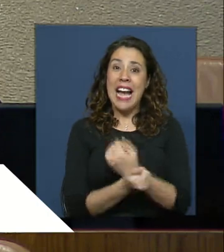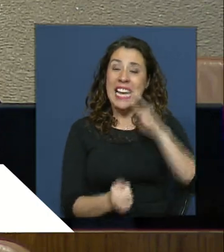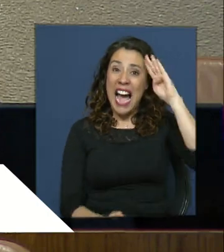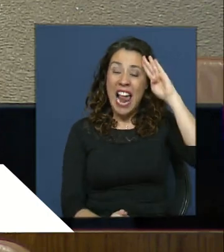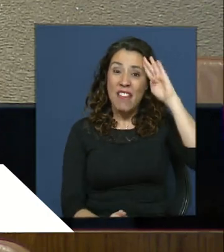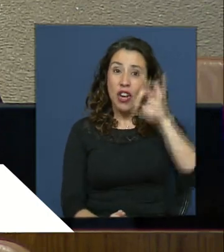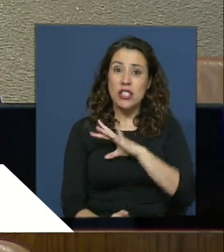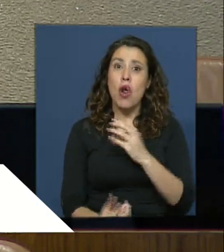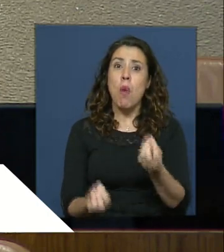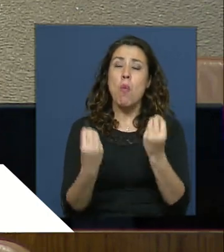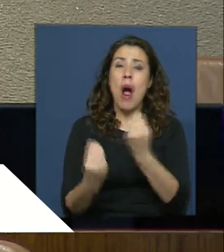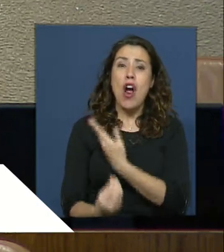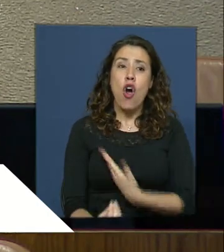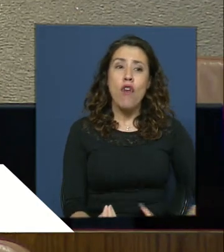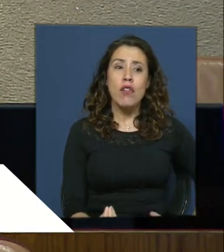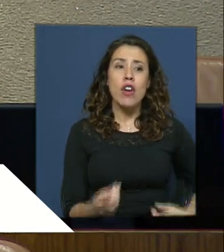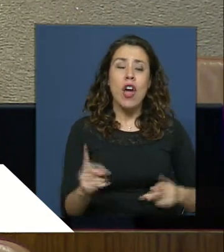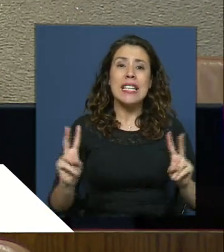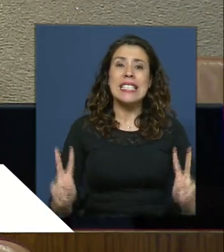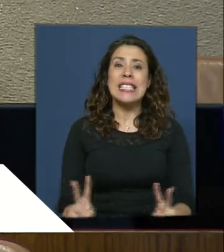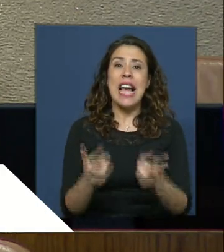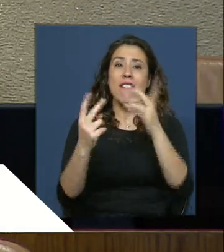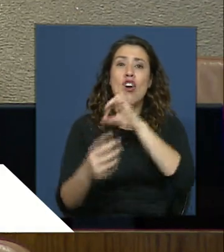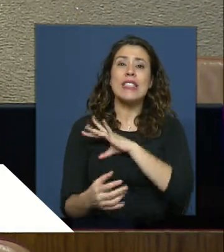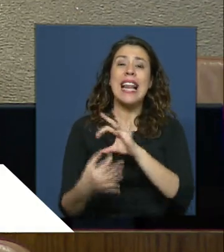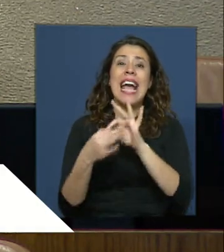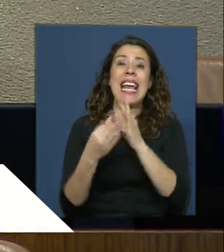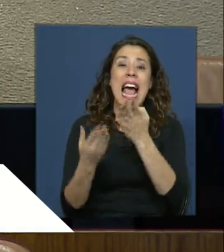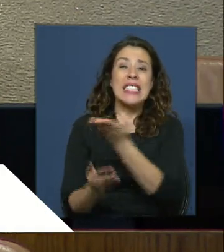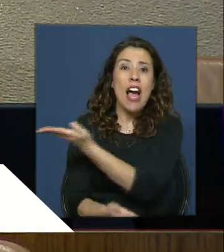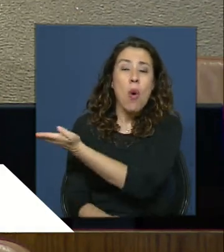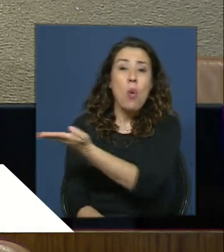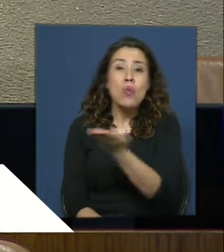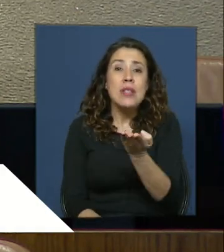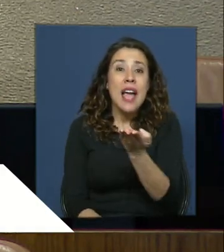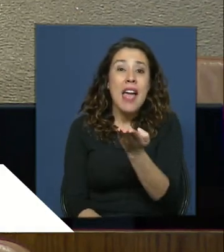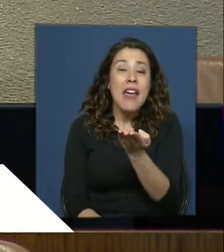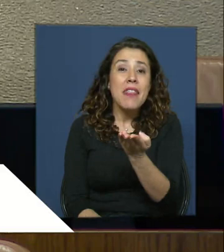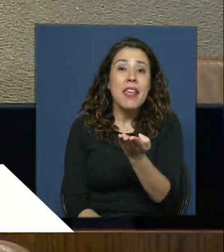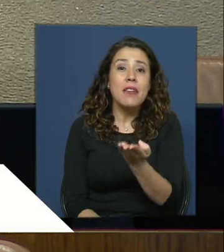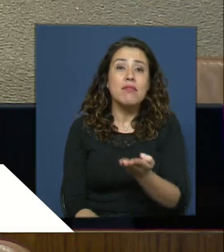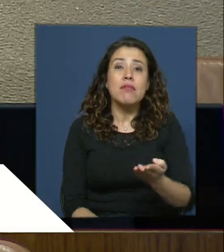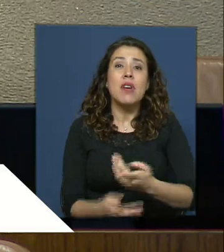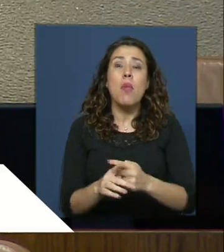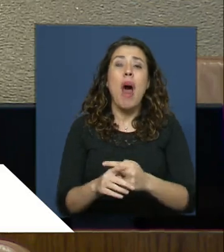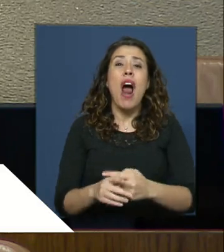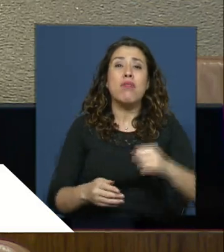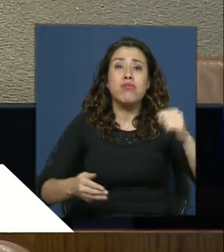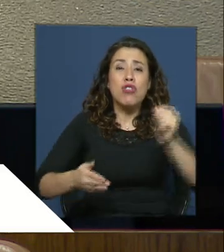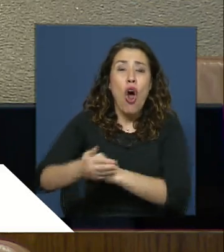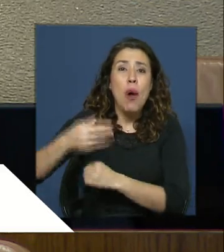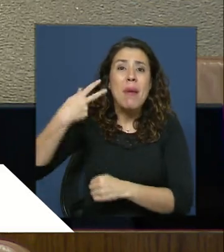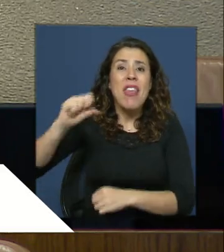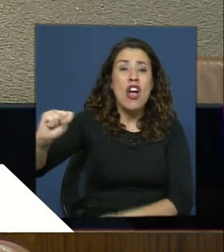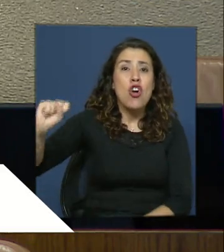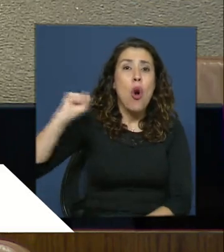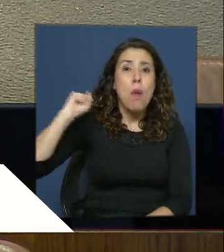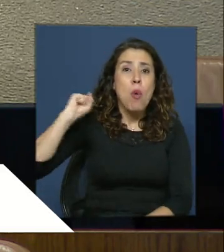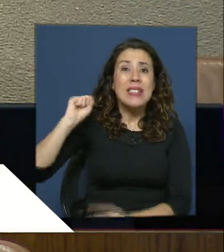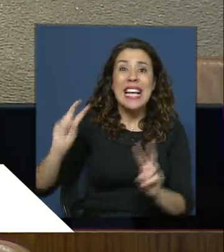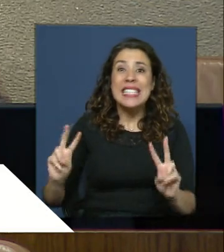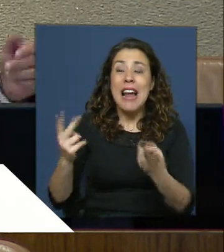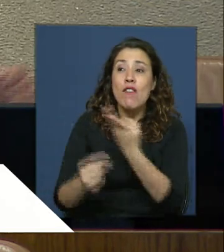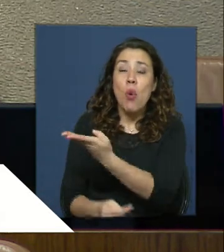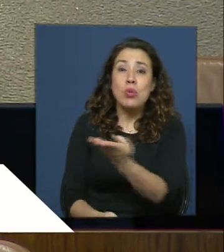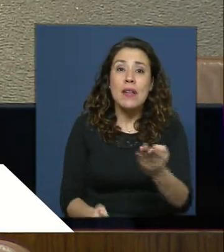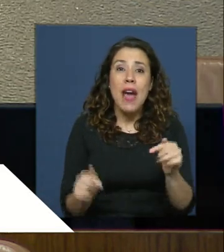un gran gobierno y que ahí salvó a Chile precisamente de ustedes, de una dictadura comunista, de ustedes lo salvó.